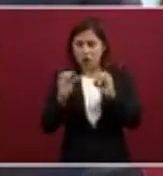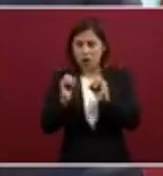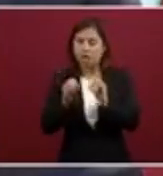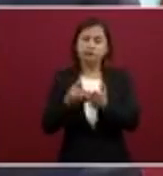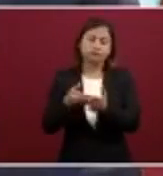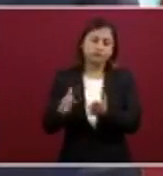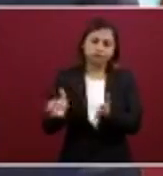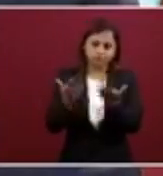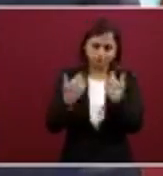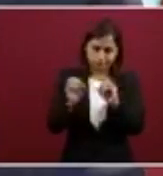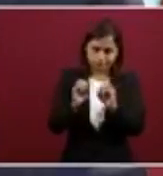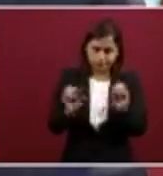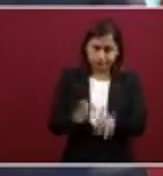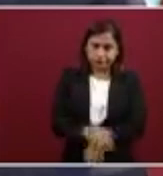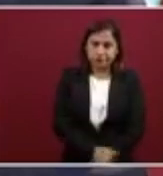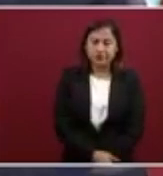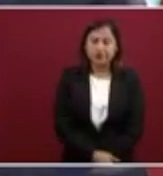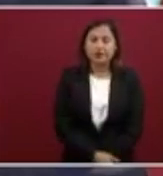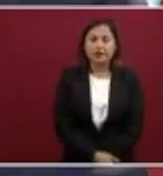Nuestro plan